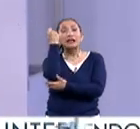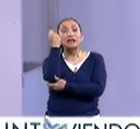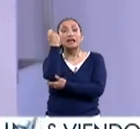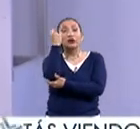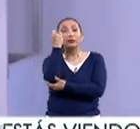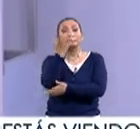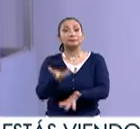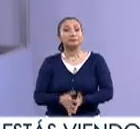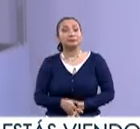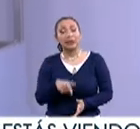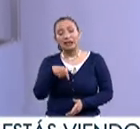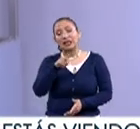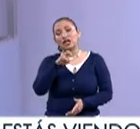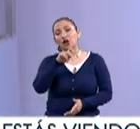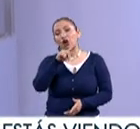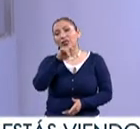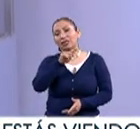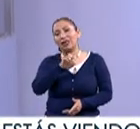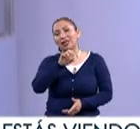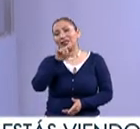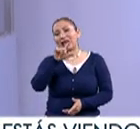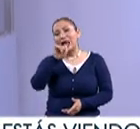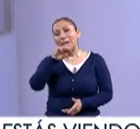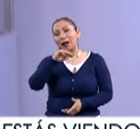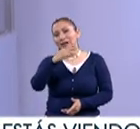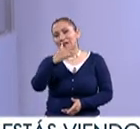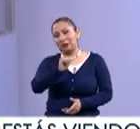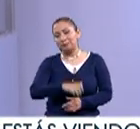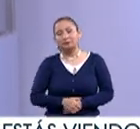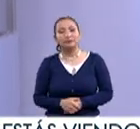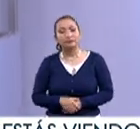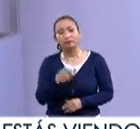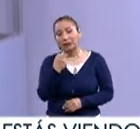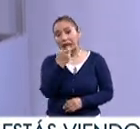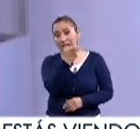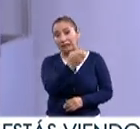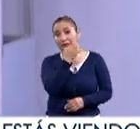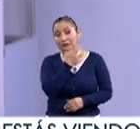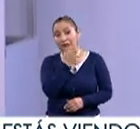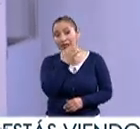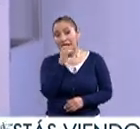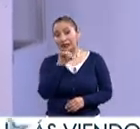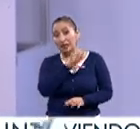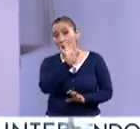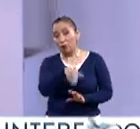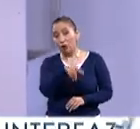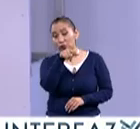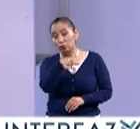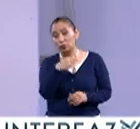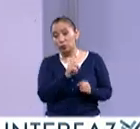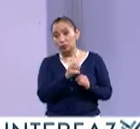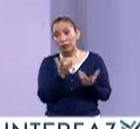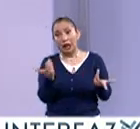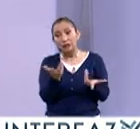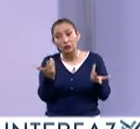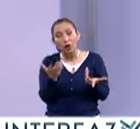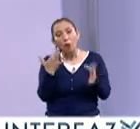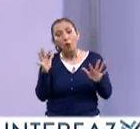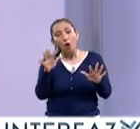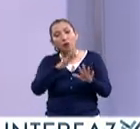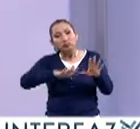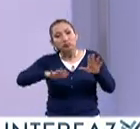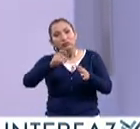Mancha. Interesantísimo ese argumento. Y bueno, también está el hecho de que esta festividad ha generado, bueno, valga la redundancia, un